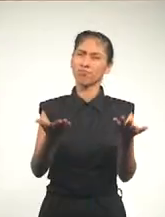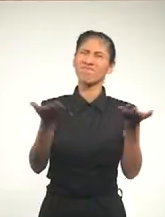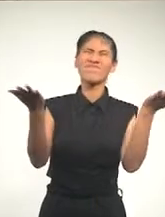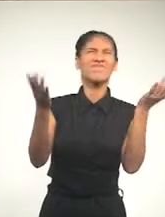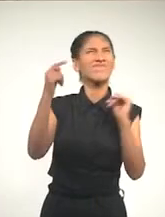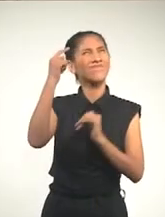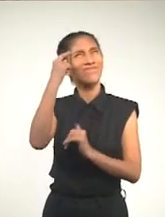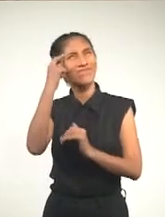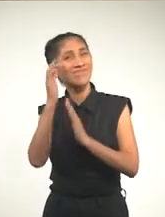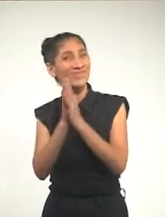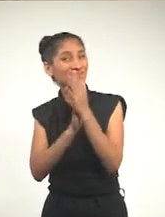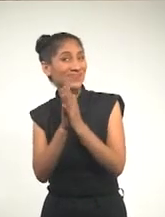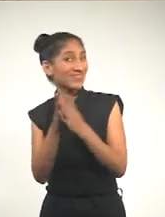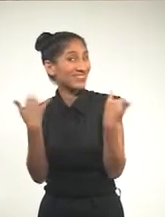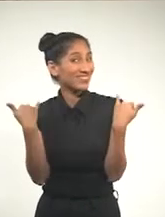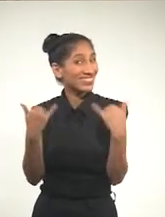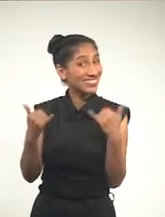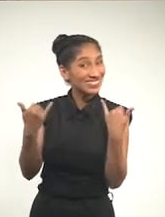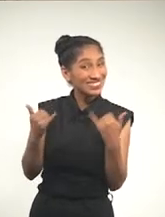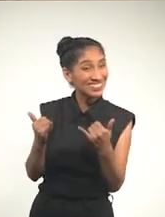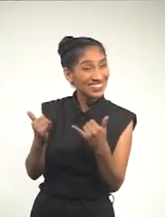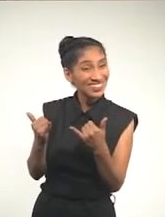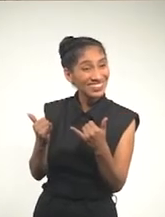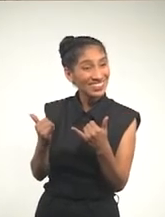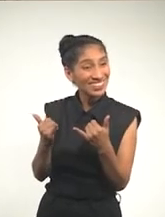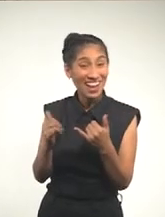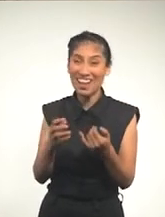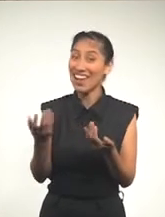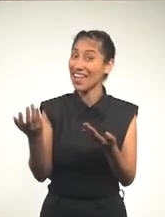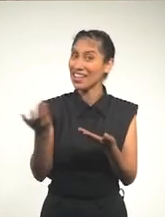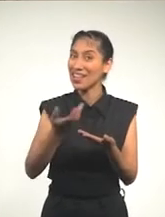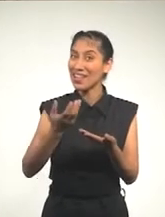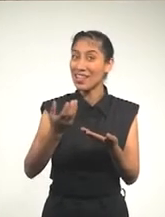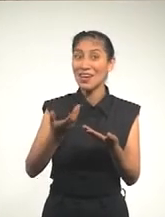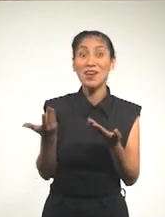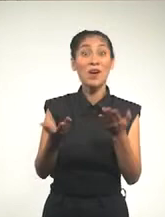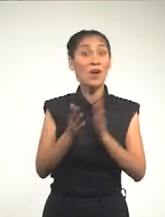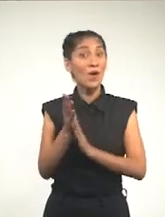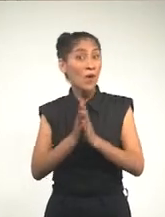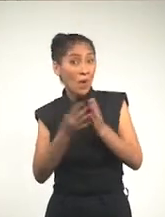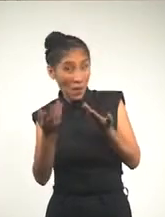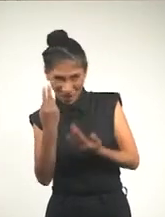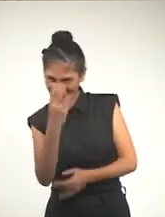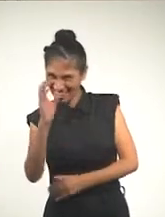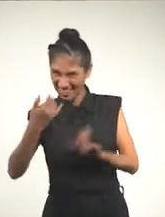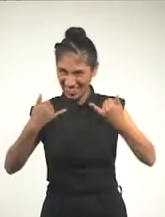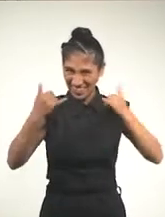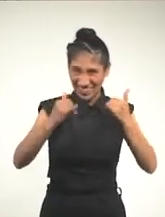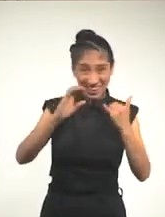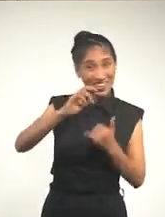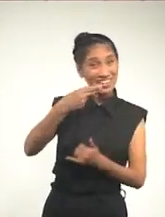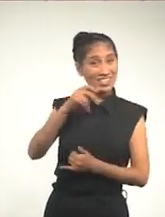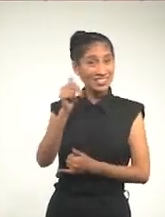¿Qué les parece si jugamos a las charadas de emociones?